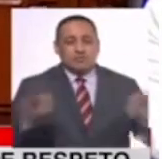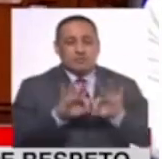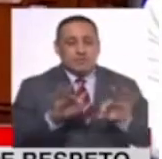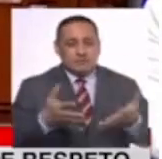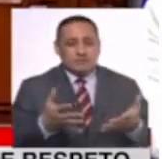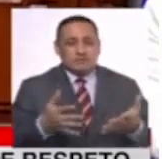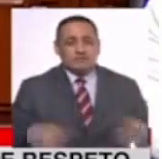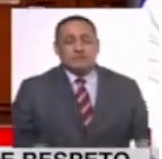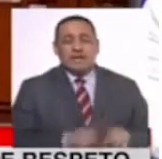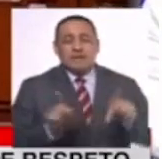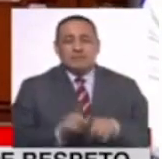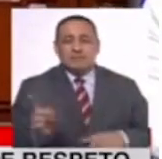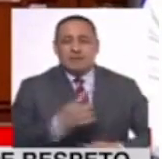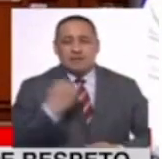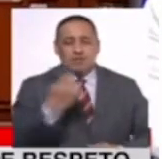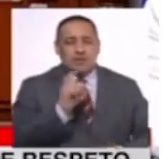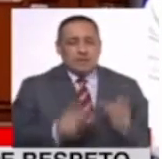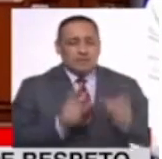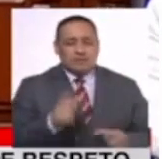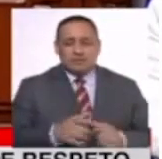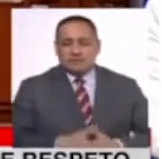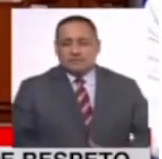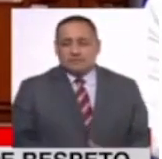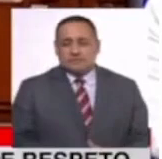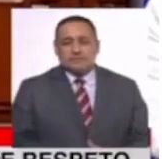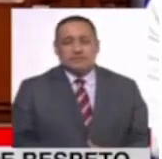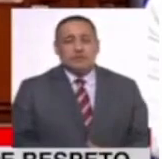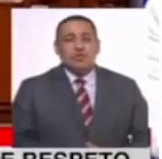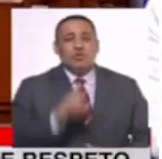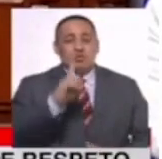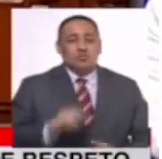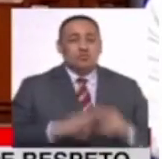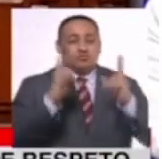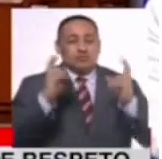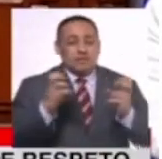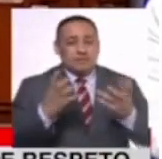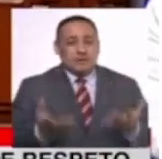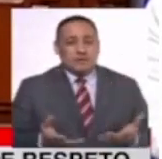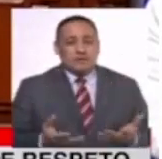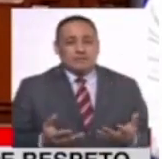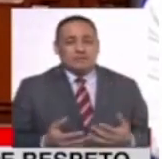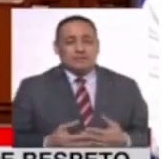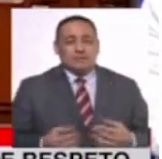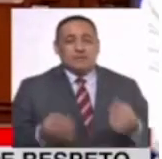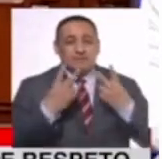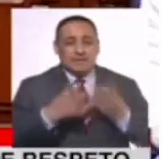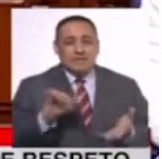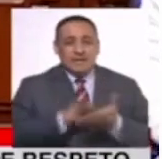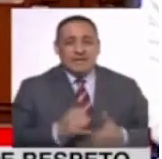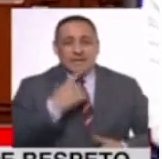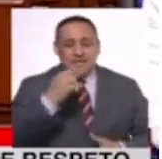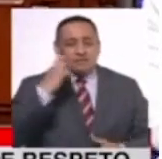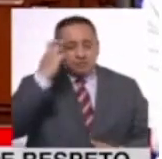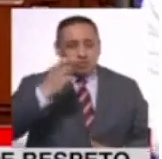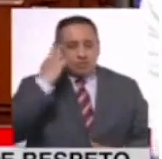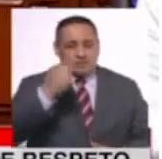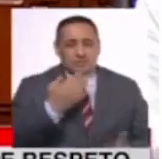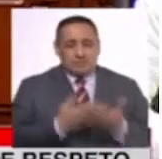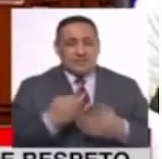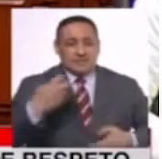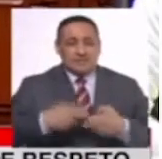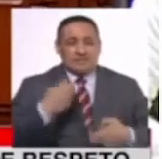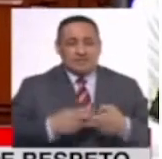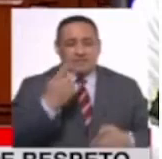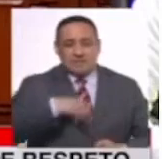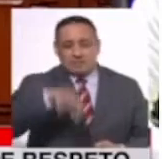gran importancia para nuestros compatriotas. Un aspecto que ha sido políticamente complejo